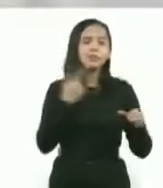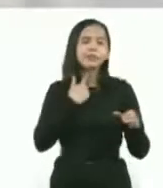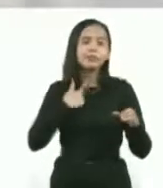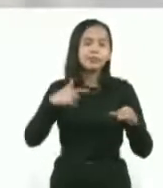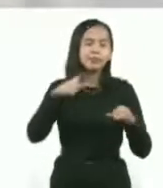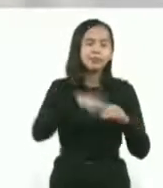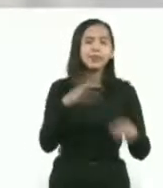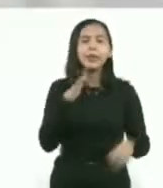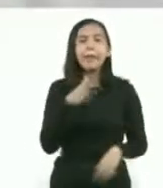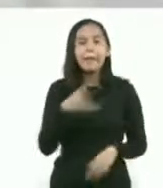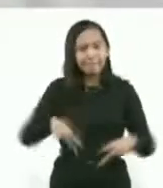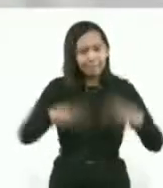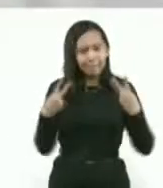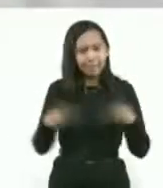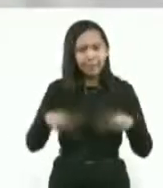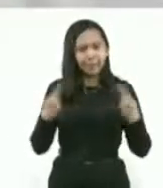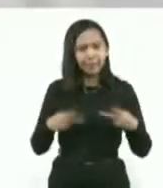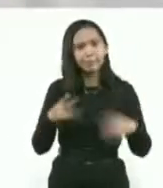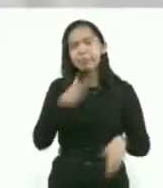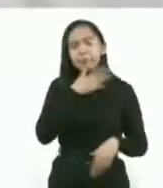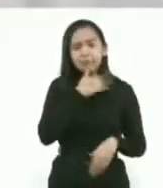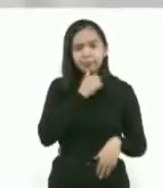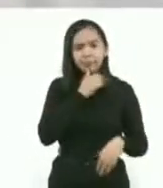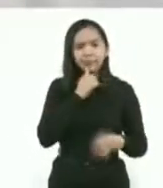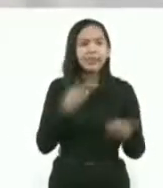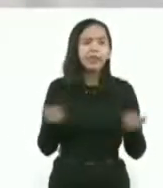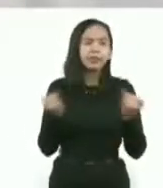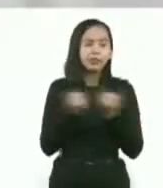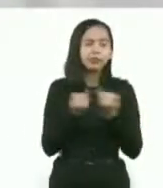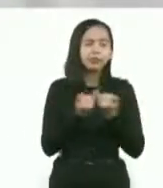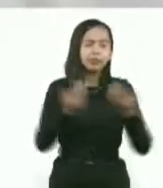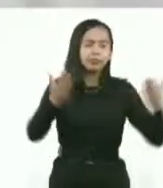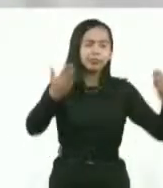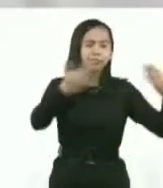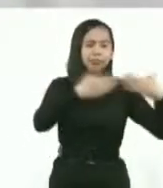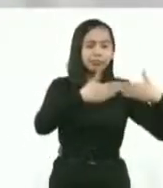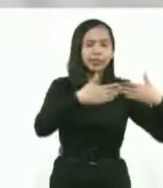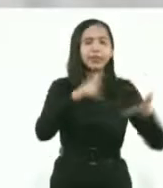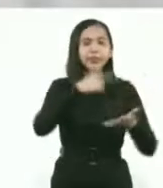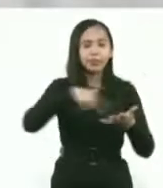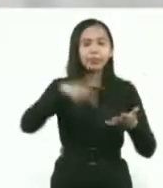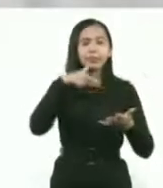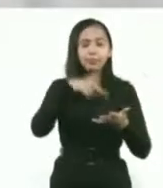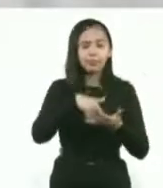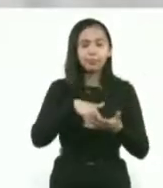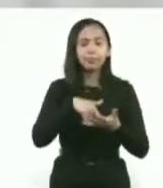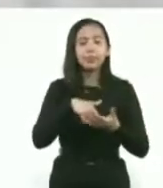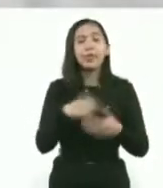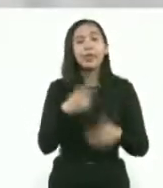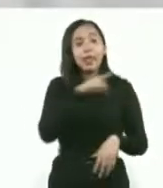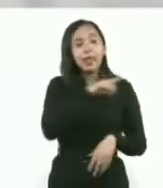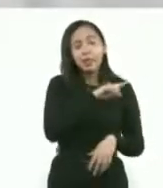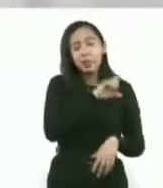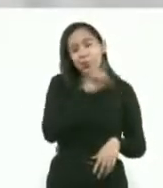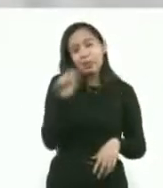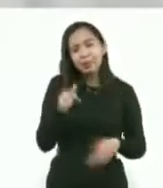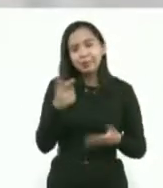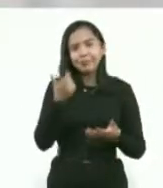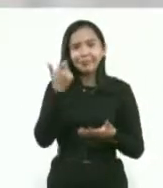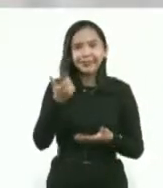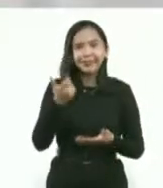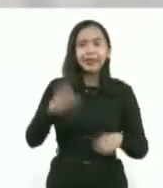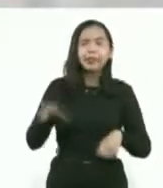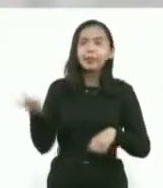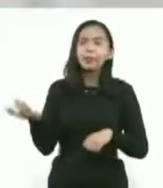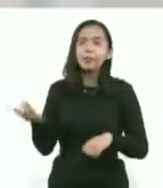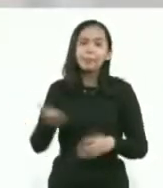y la CEA clausuraron la gasolinera. Entonces, aparte de pagar una serie de multas, yo creo